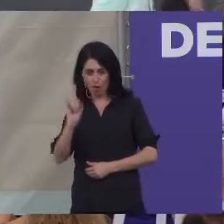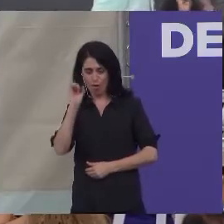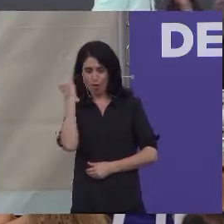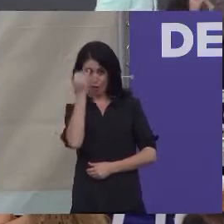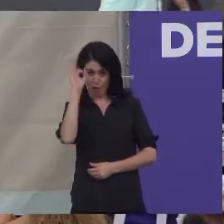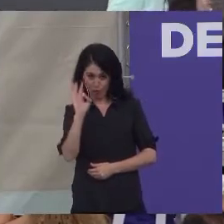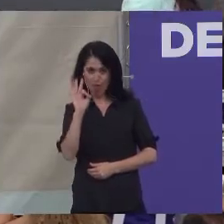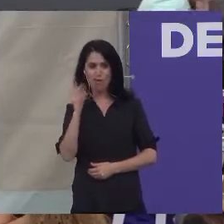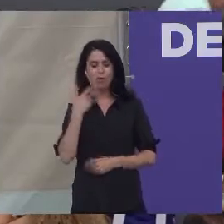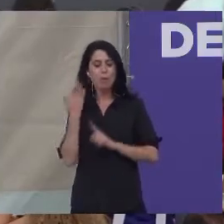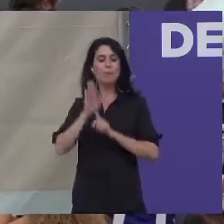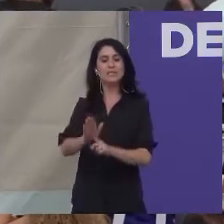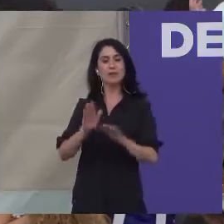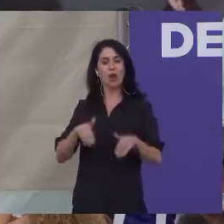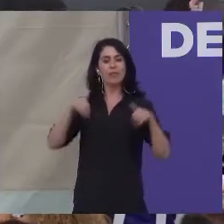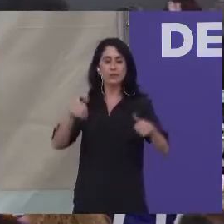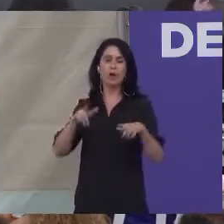Gracias.